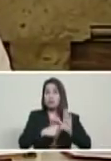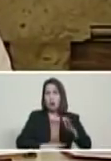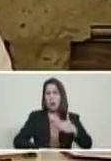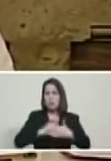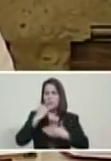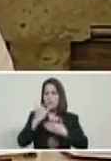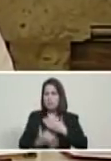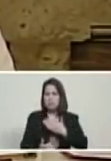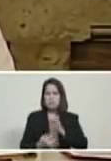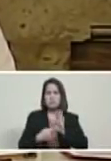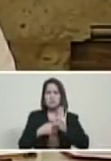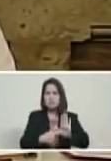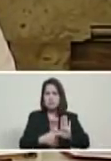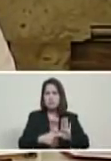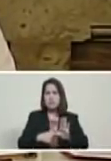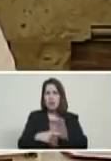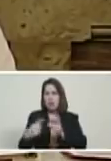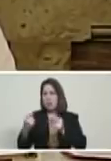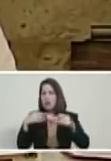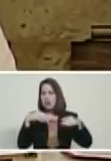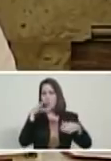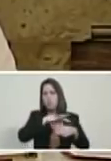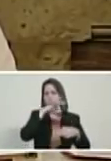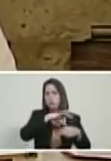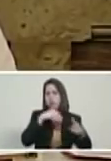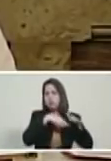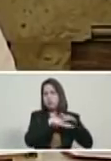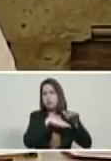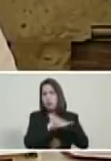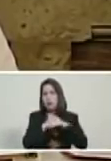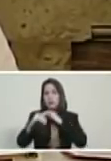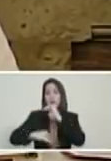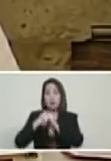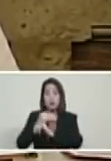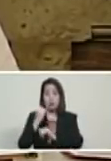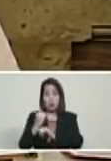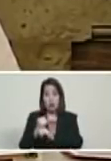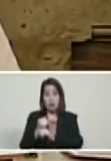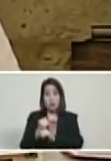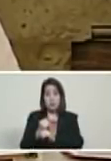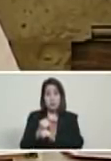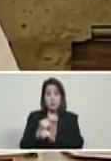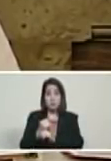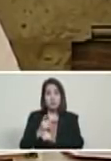reservas internacionales y viene a fortalecer las